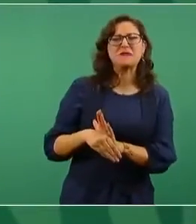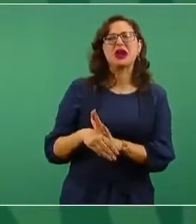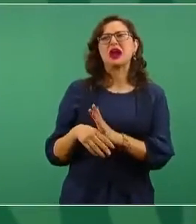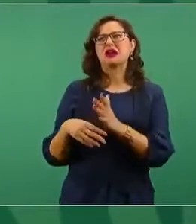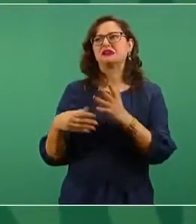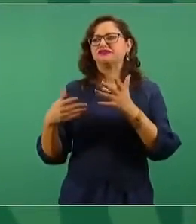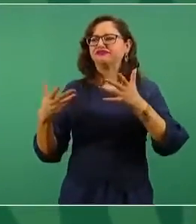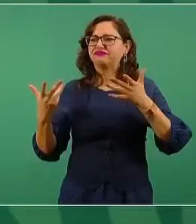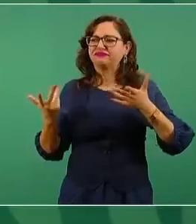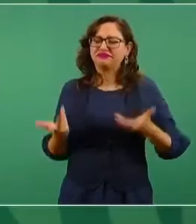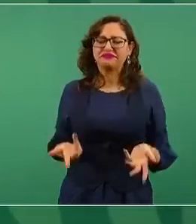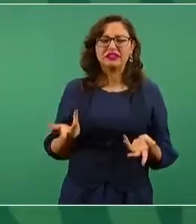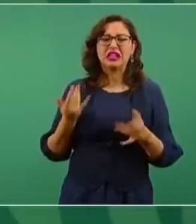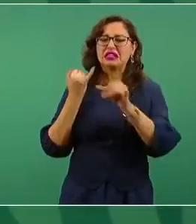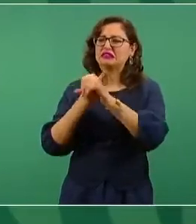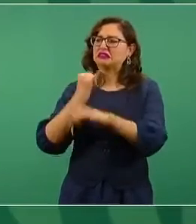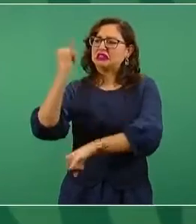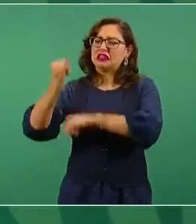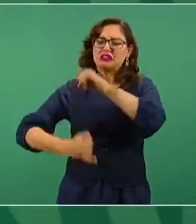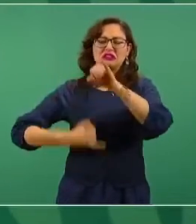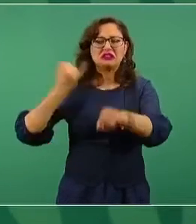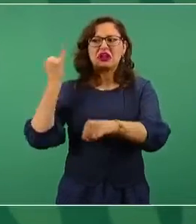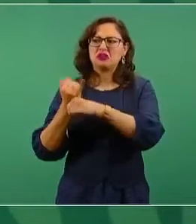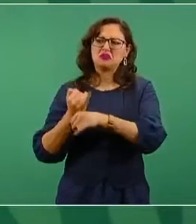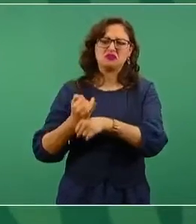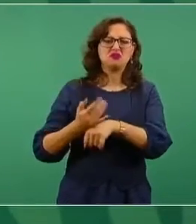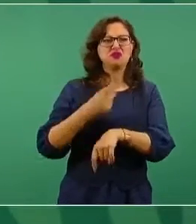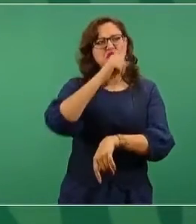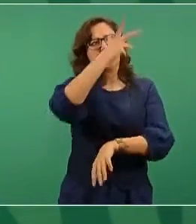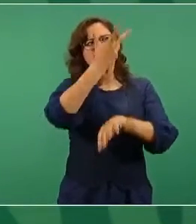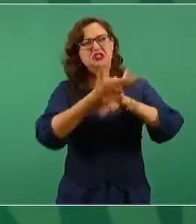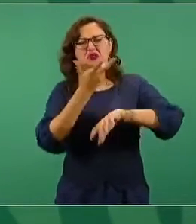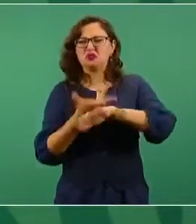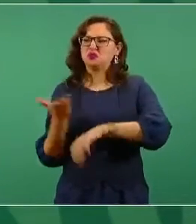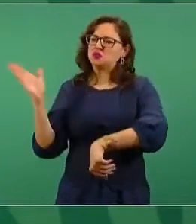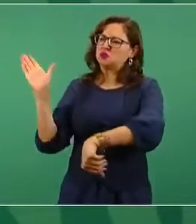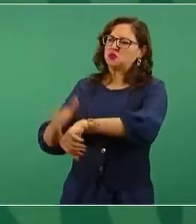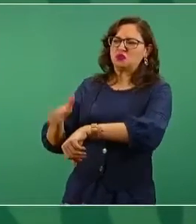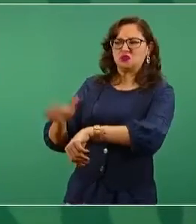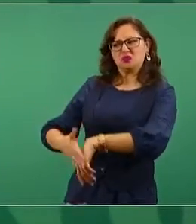a llamar la atención desde Estados Unidos,